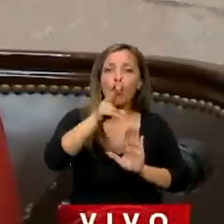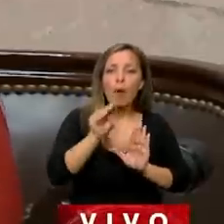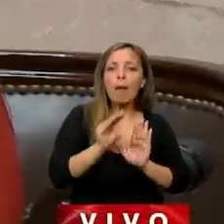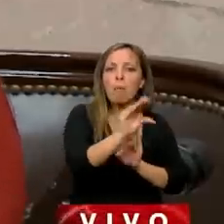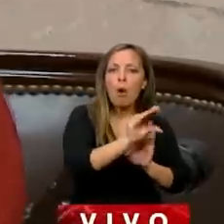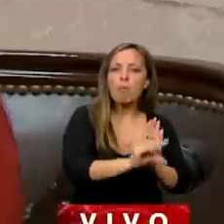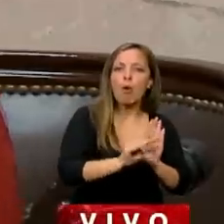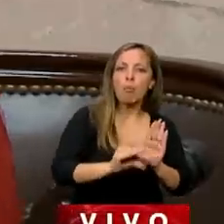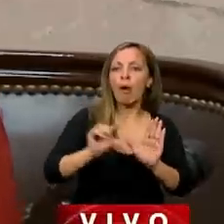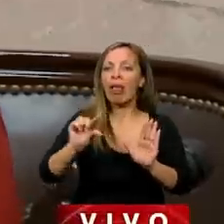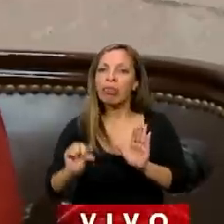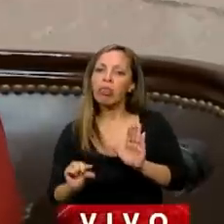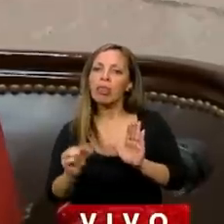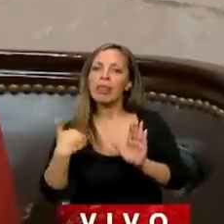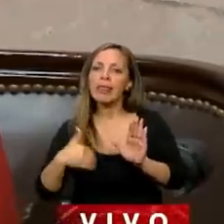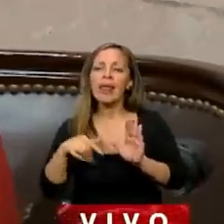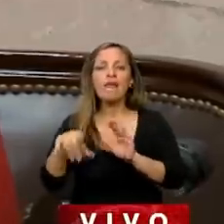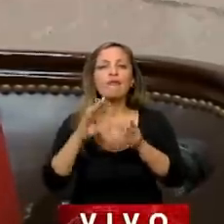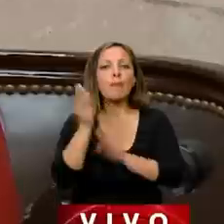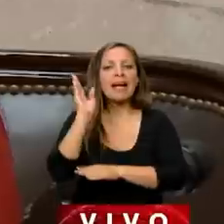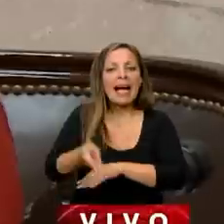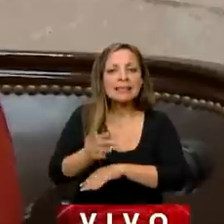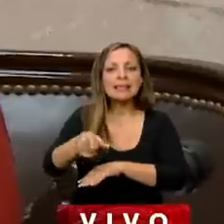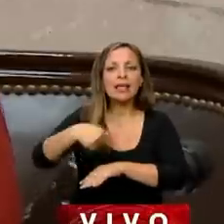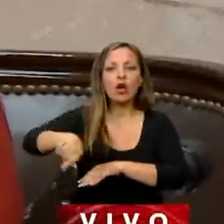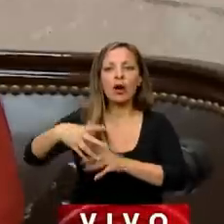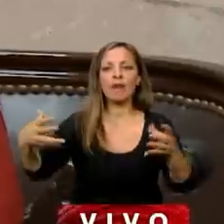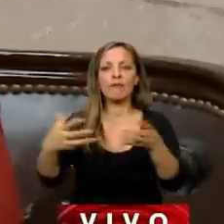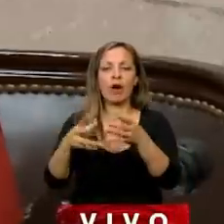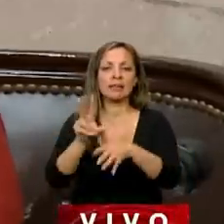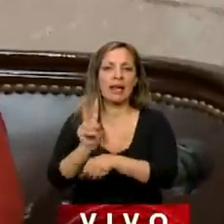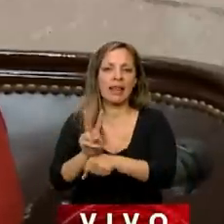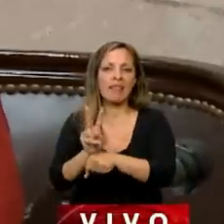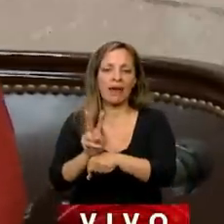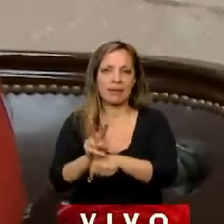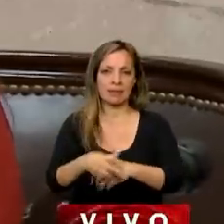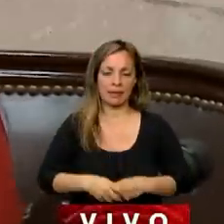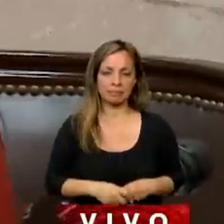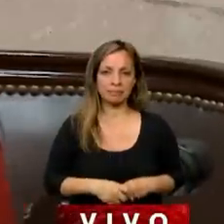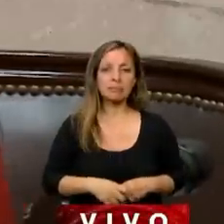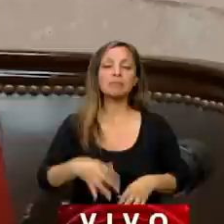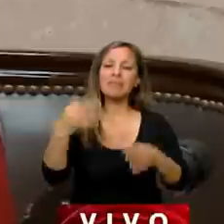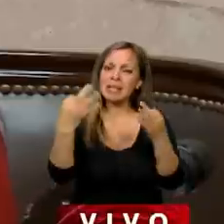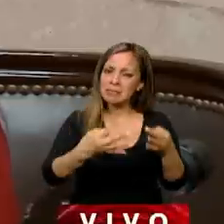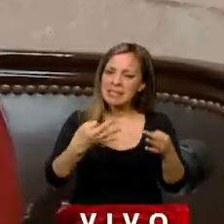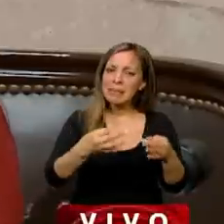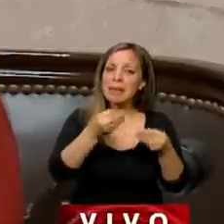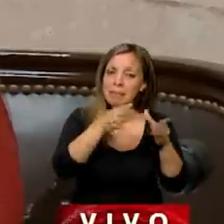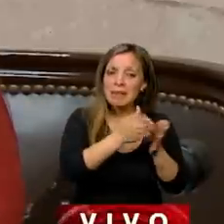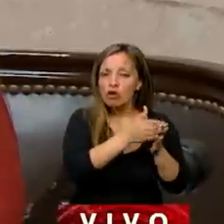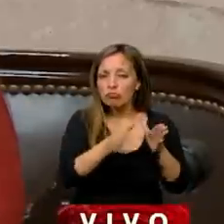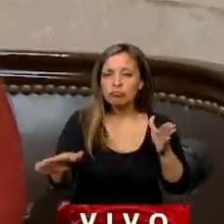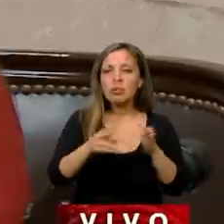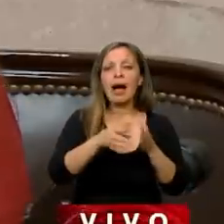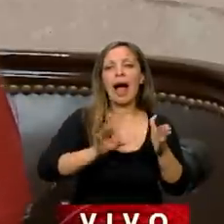nula importancia y el castigo que la clase política argentina le impone al sistema de defensa, muy especialmente desde el año